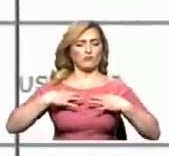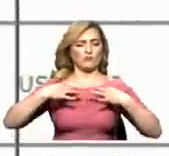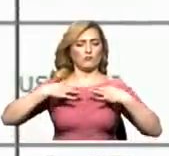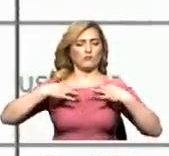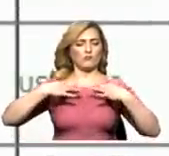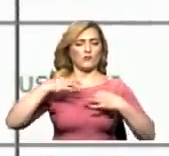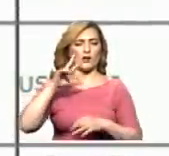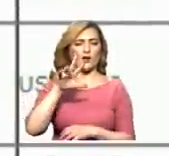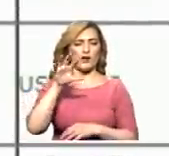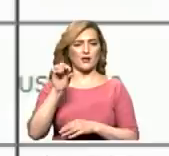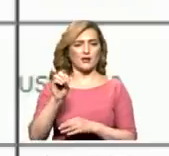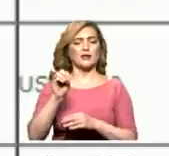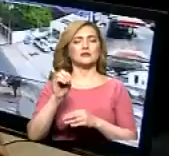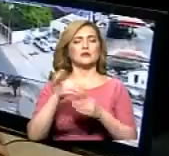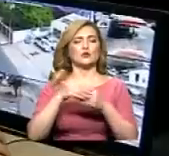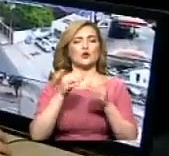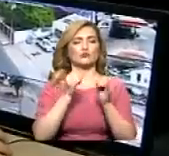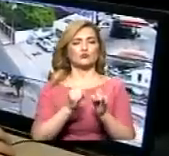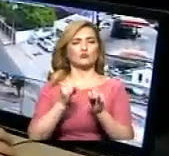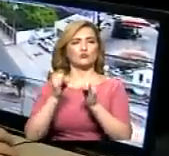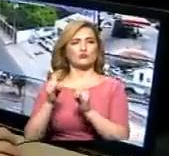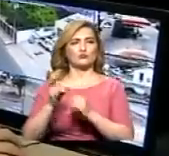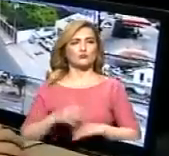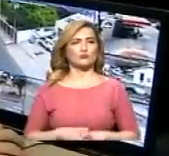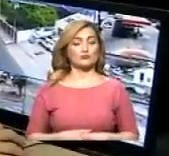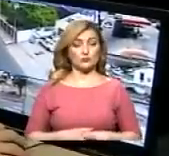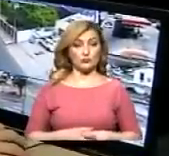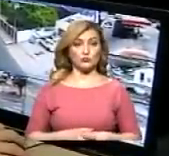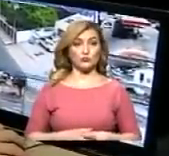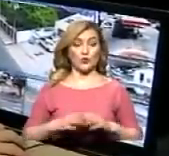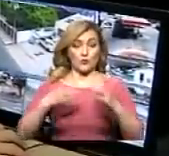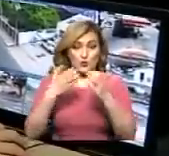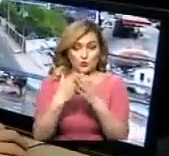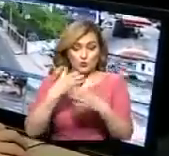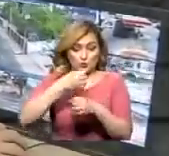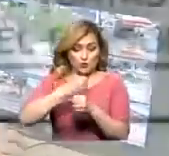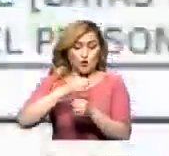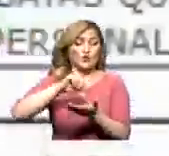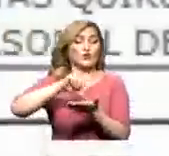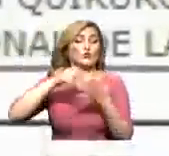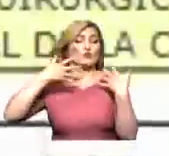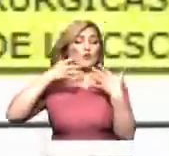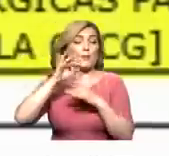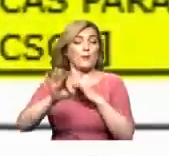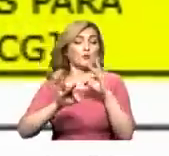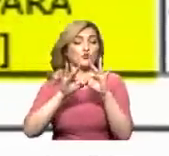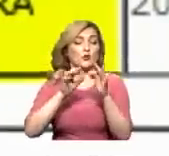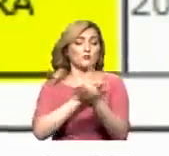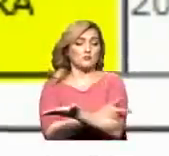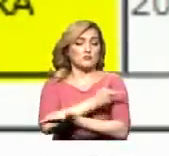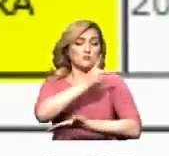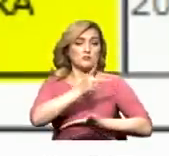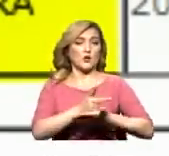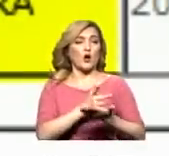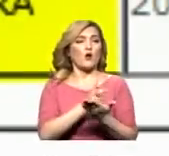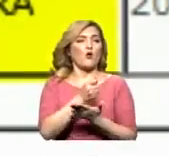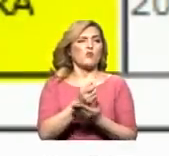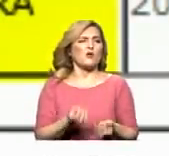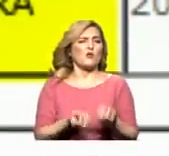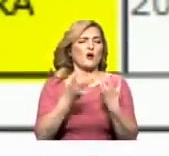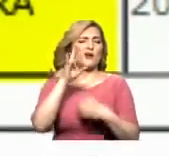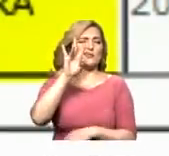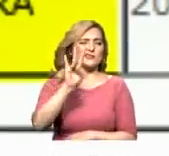en $30 cada una, cuando la Corporación para la Seguridad Ciudadana de Guayaquil y la prefectura de Pichincha las compraron